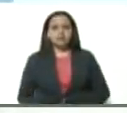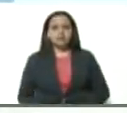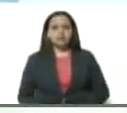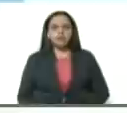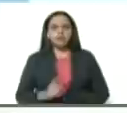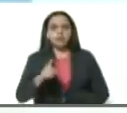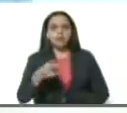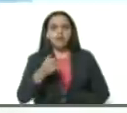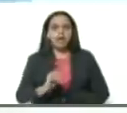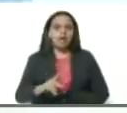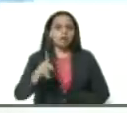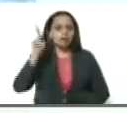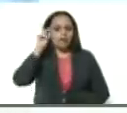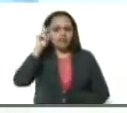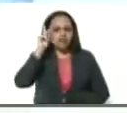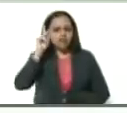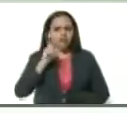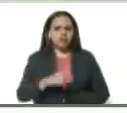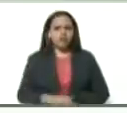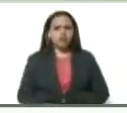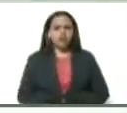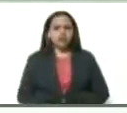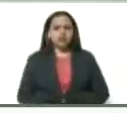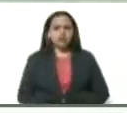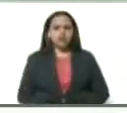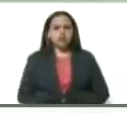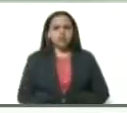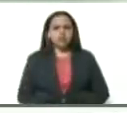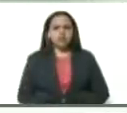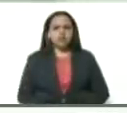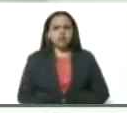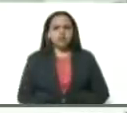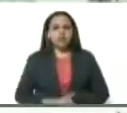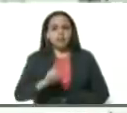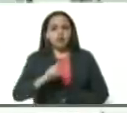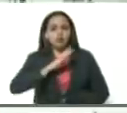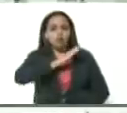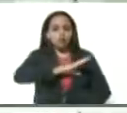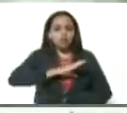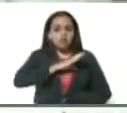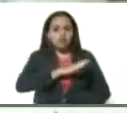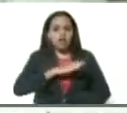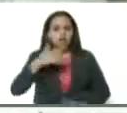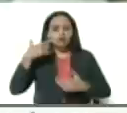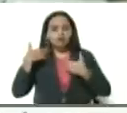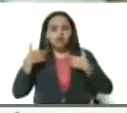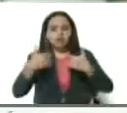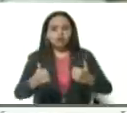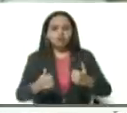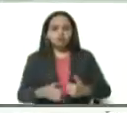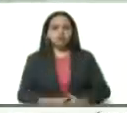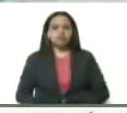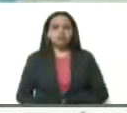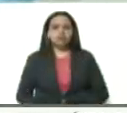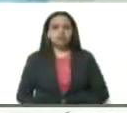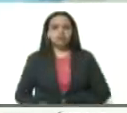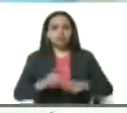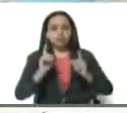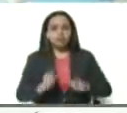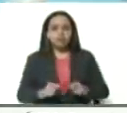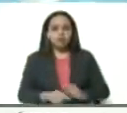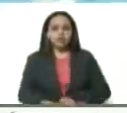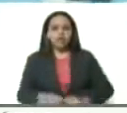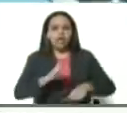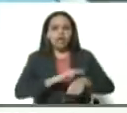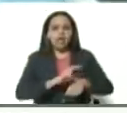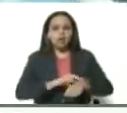la profesora Zenaida, el comisionado de salud, el doctor Luis Eduardo Camejo, y la